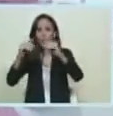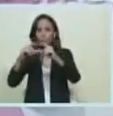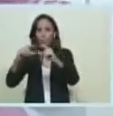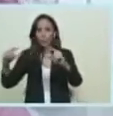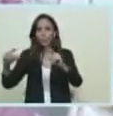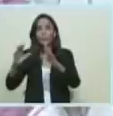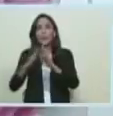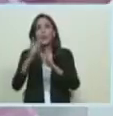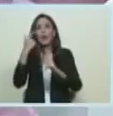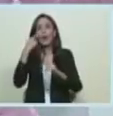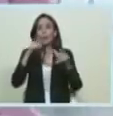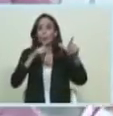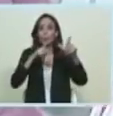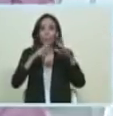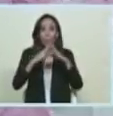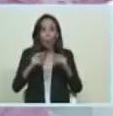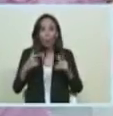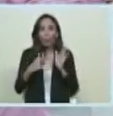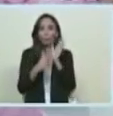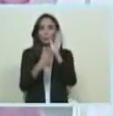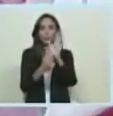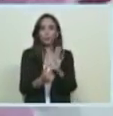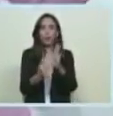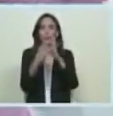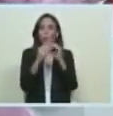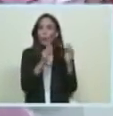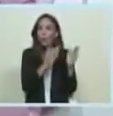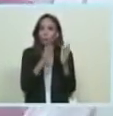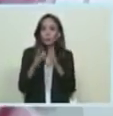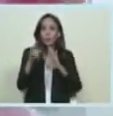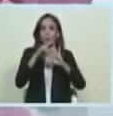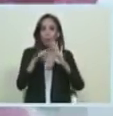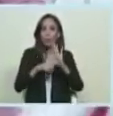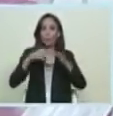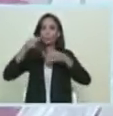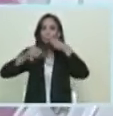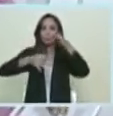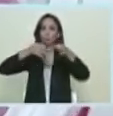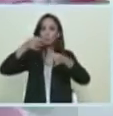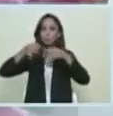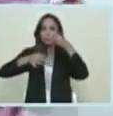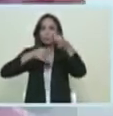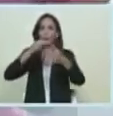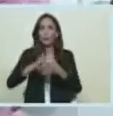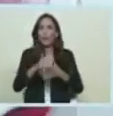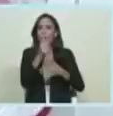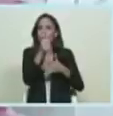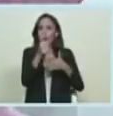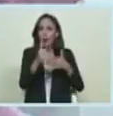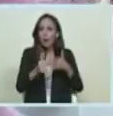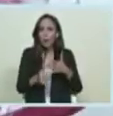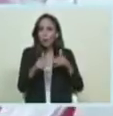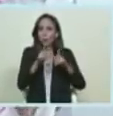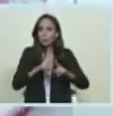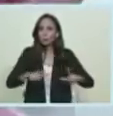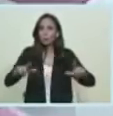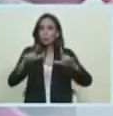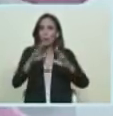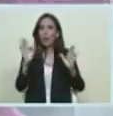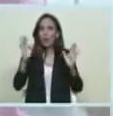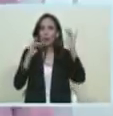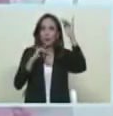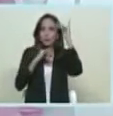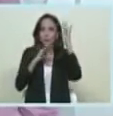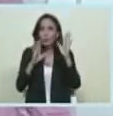lo que tenemos en este centro, seguiremos cumpliendo sus instrucciones. Cuente usted que cada espacio donde podamos tener un centro como